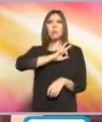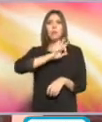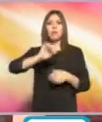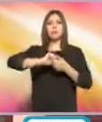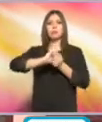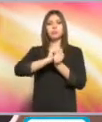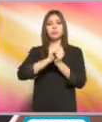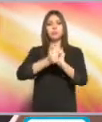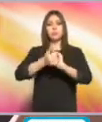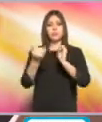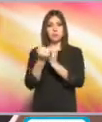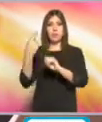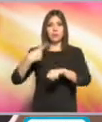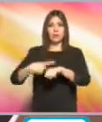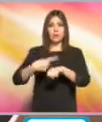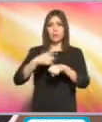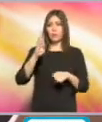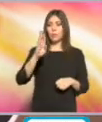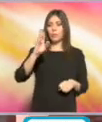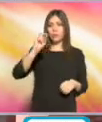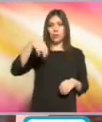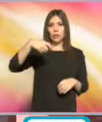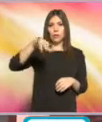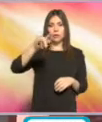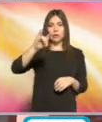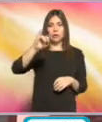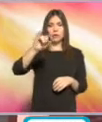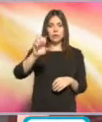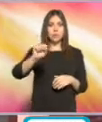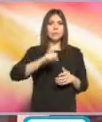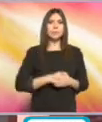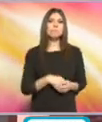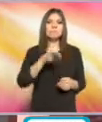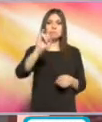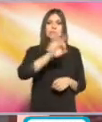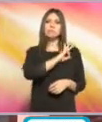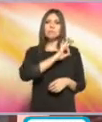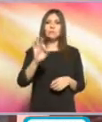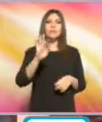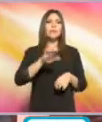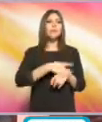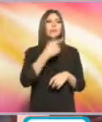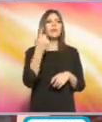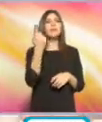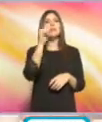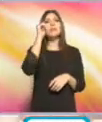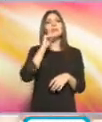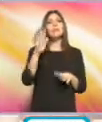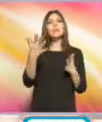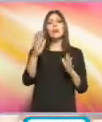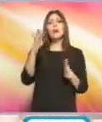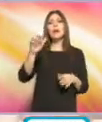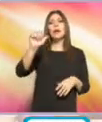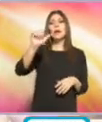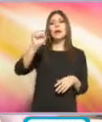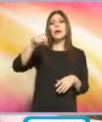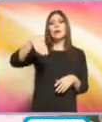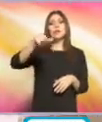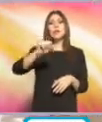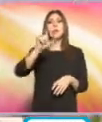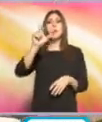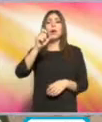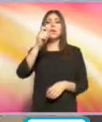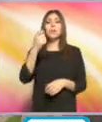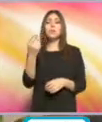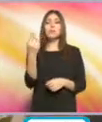el asma tradicional, digamos el más frecuente, se presenta en edades tempranas, de los niños desde los 4 años